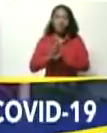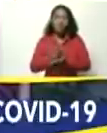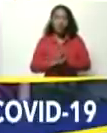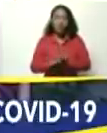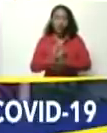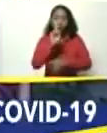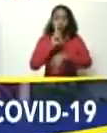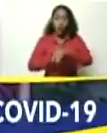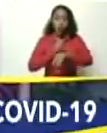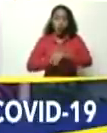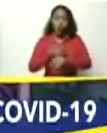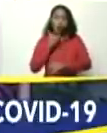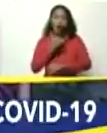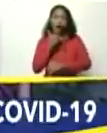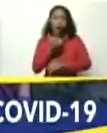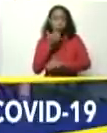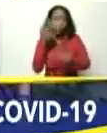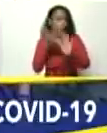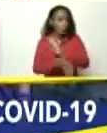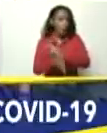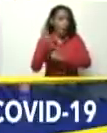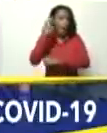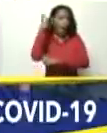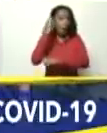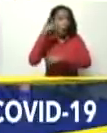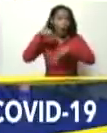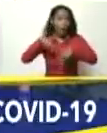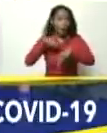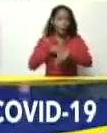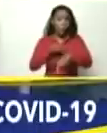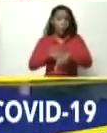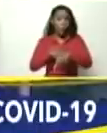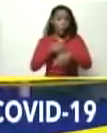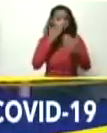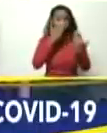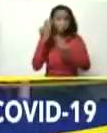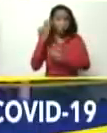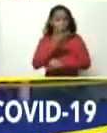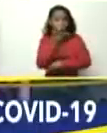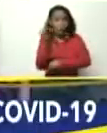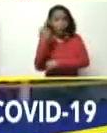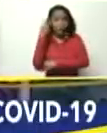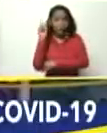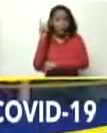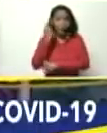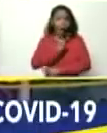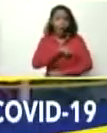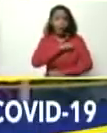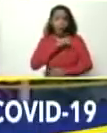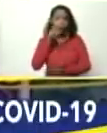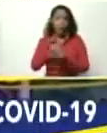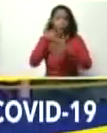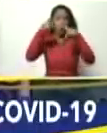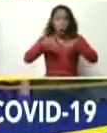un momento dado. Europa está en este momento, fíjense ustedes, España llegó hoy